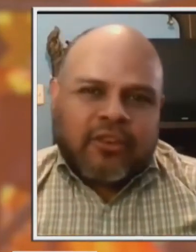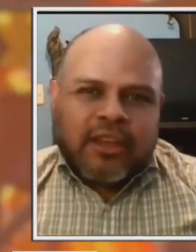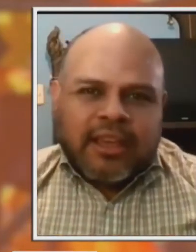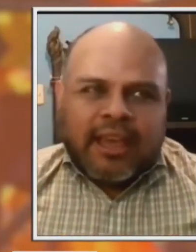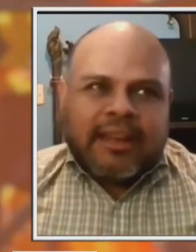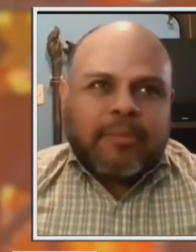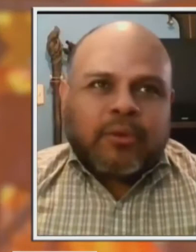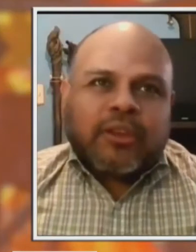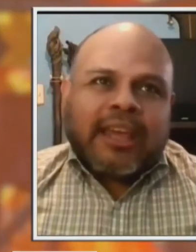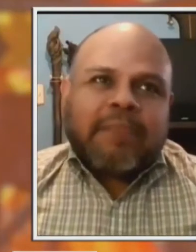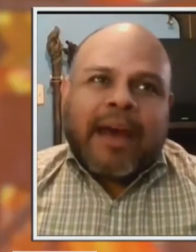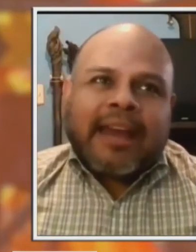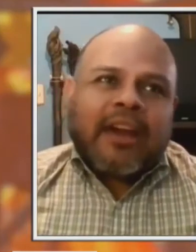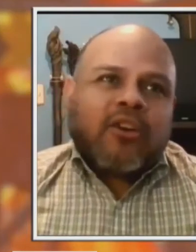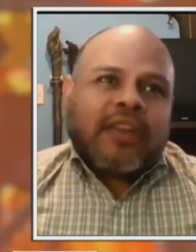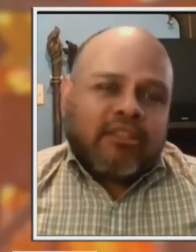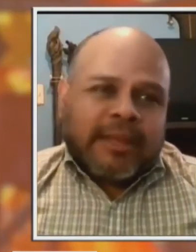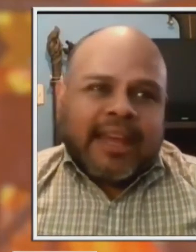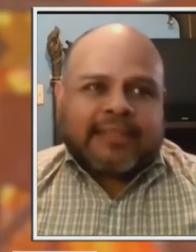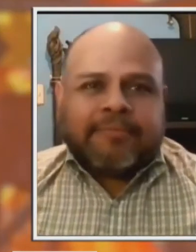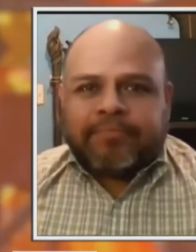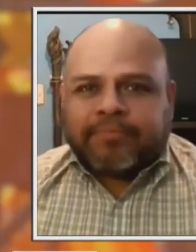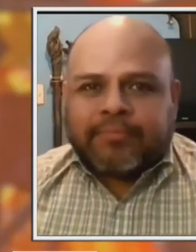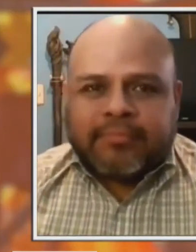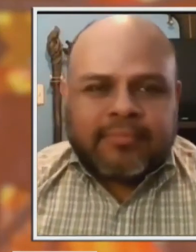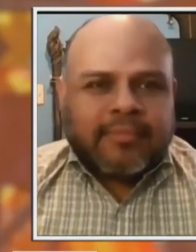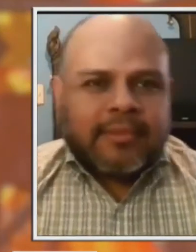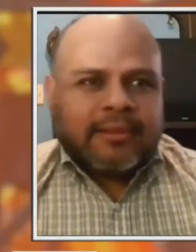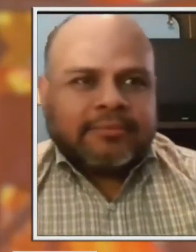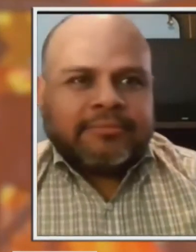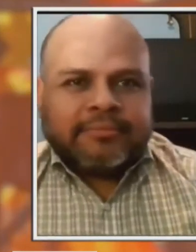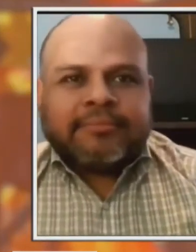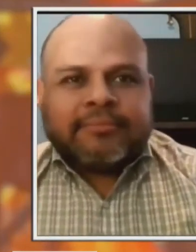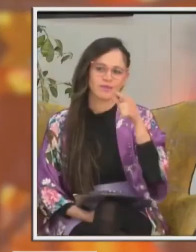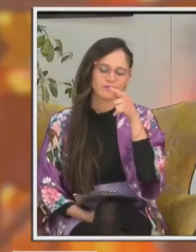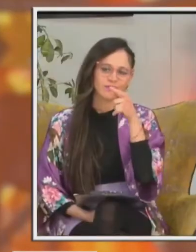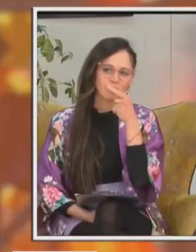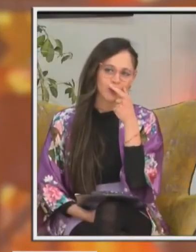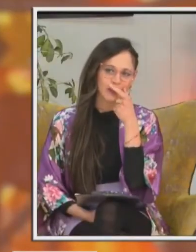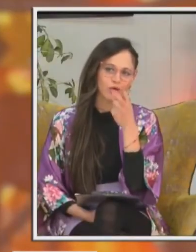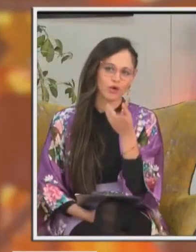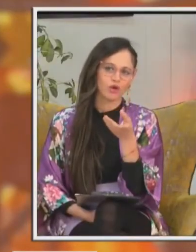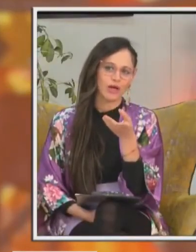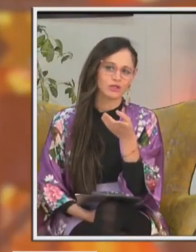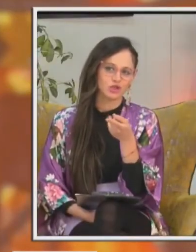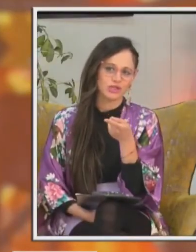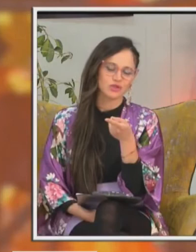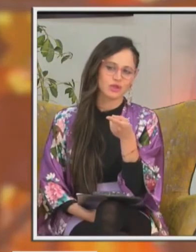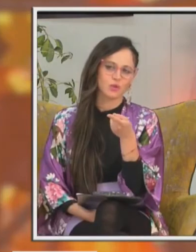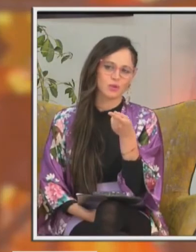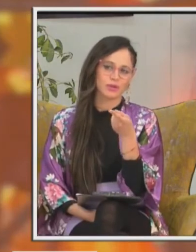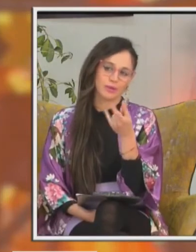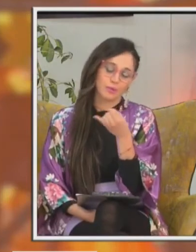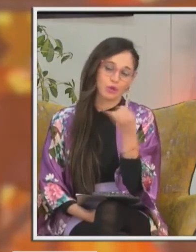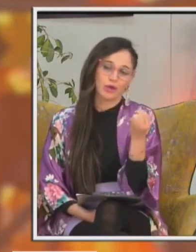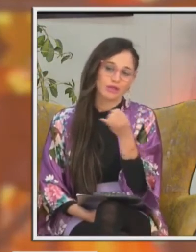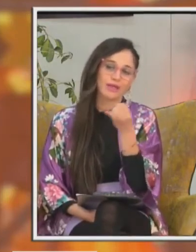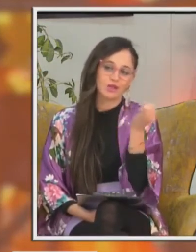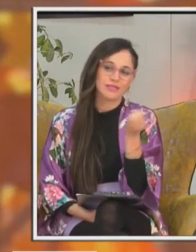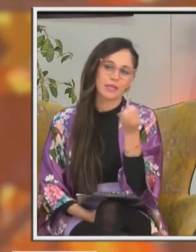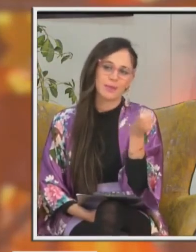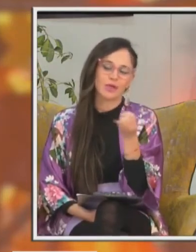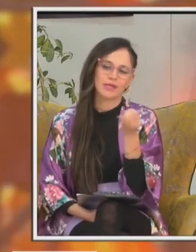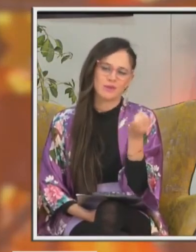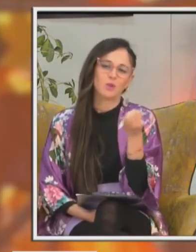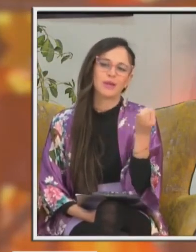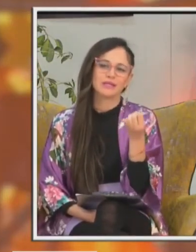tanto en las producciones hispanas o latinoamericanas. Uh-huh. Bueno, ahí está, vemos que los actores son los protagonistas de otras